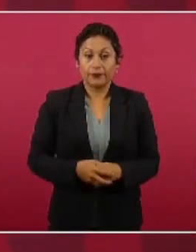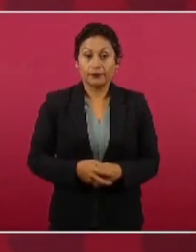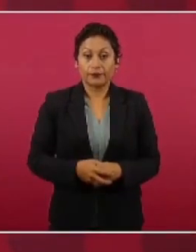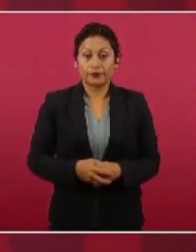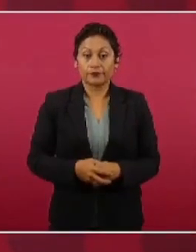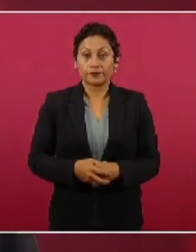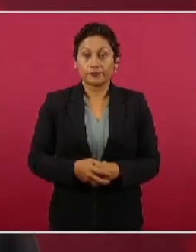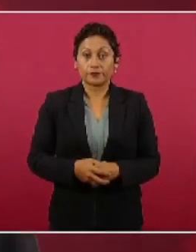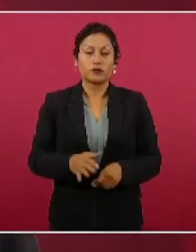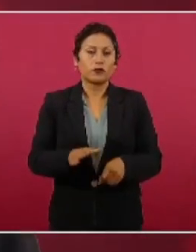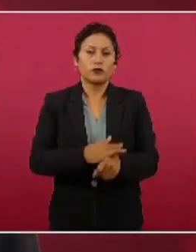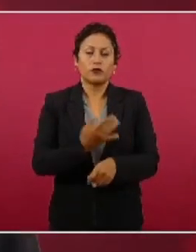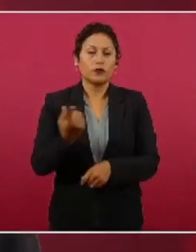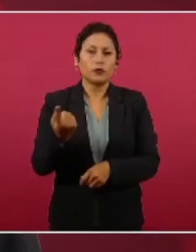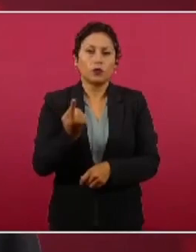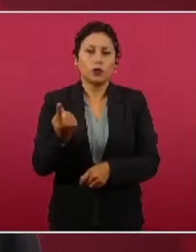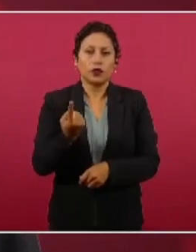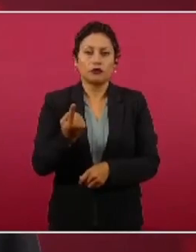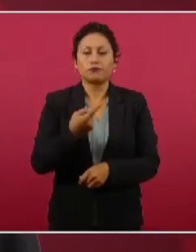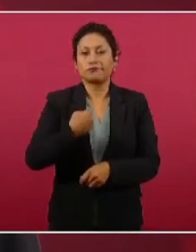exigiendo